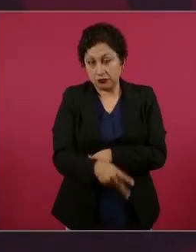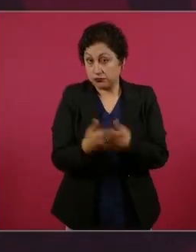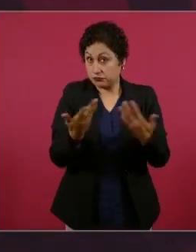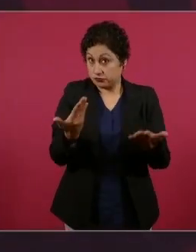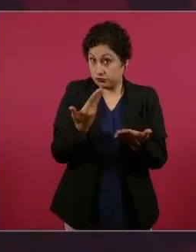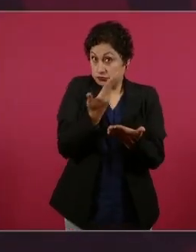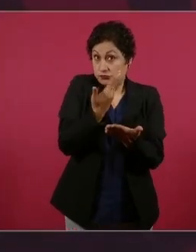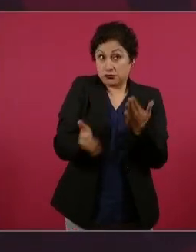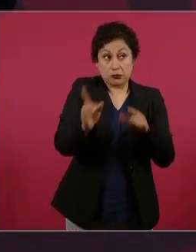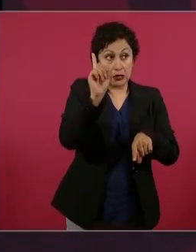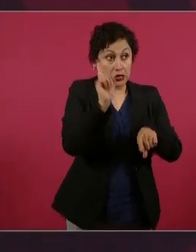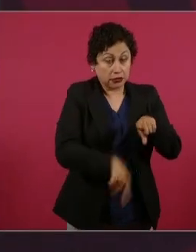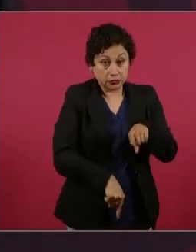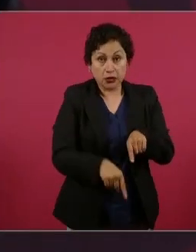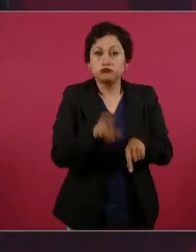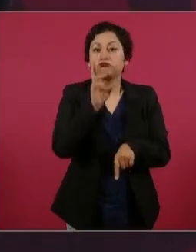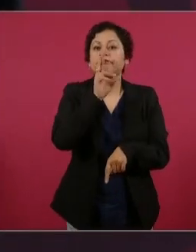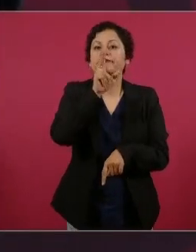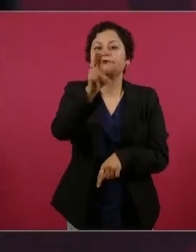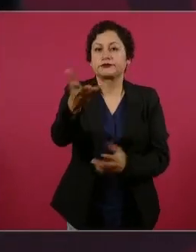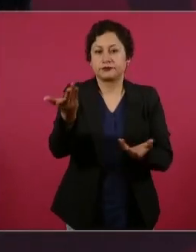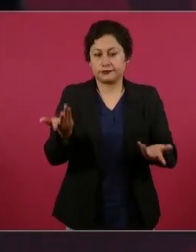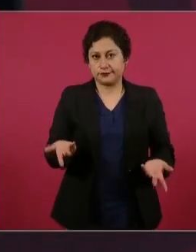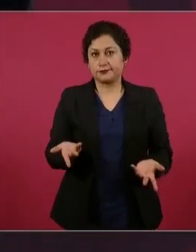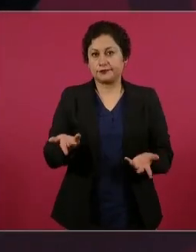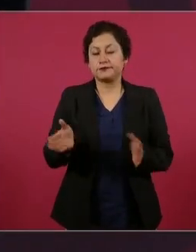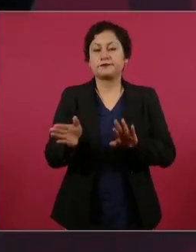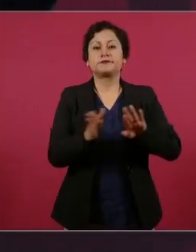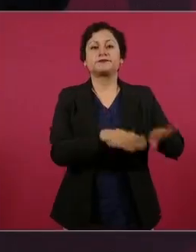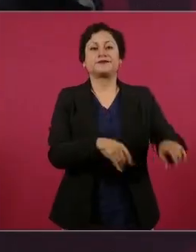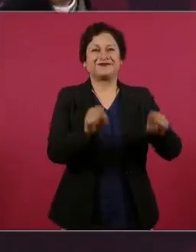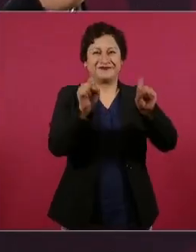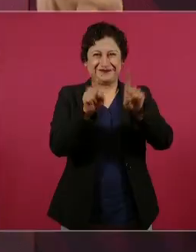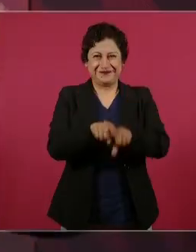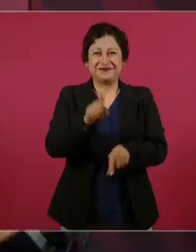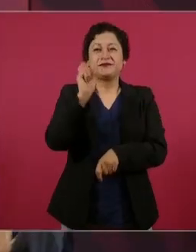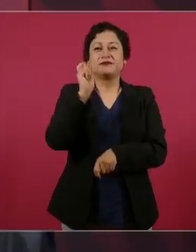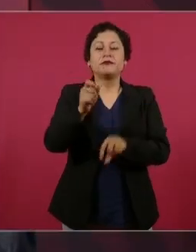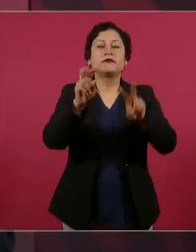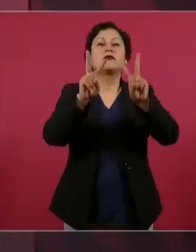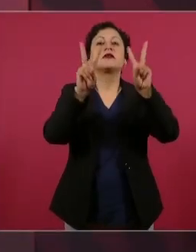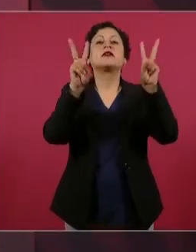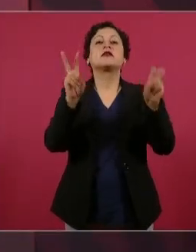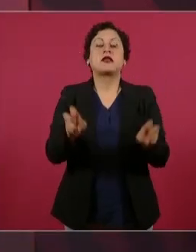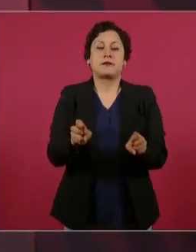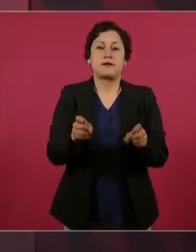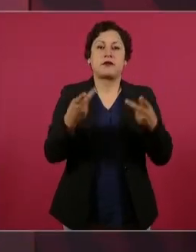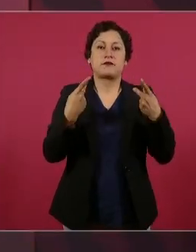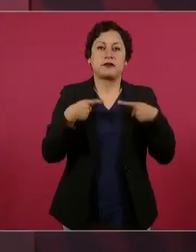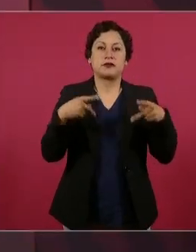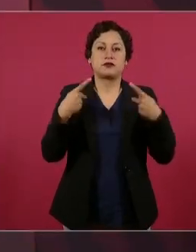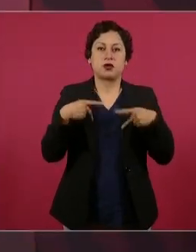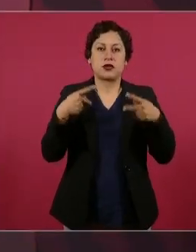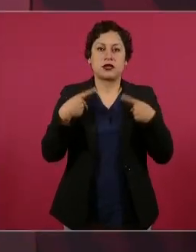Y lo mismo en cuanto al combate a la delincuencia de cuello blanco.